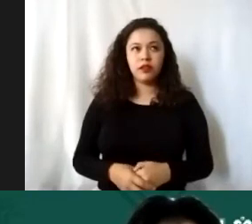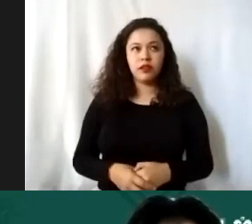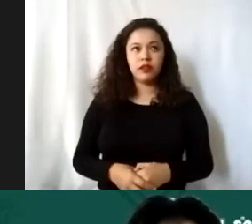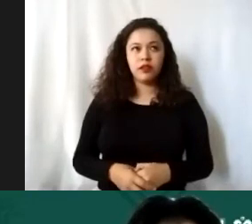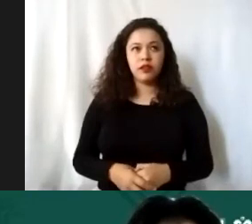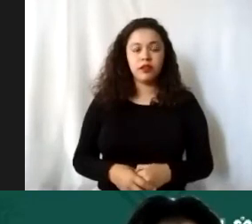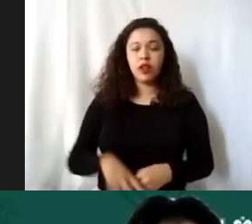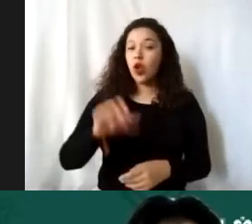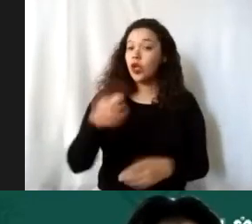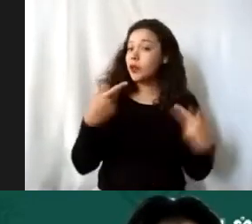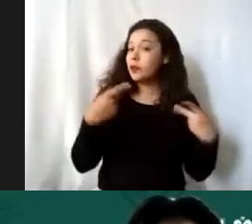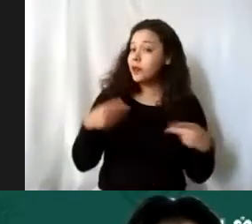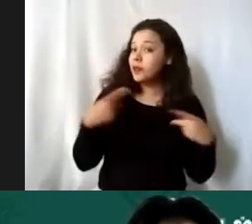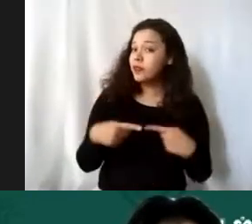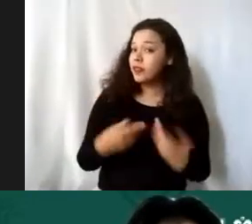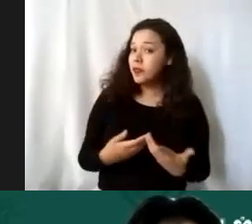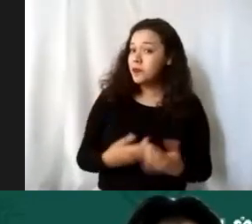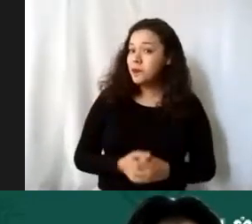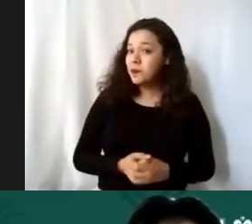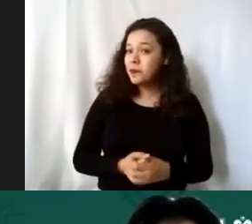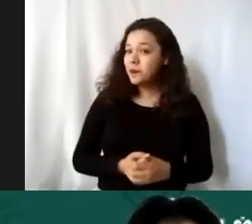¿Alguien más?